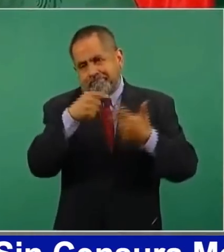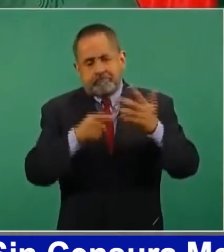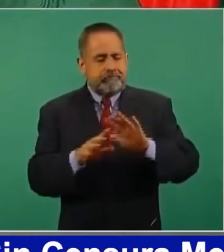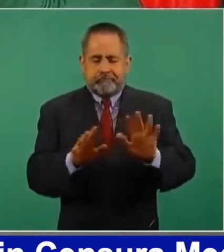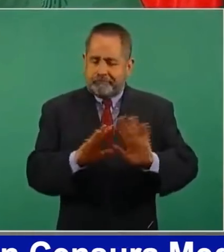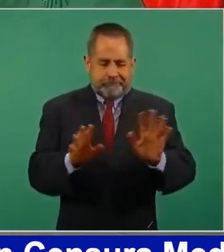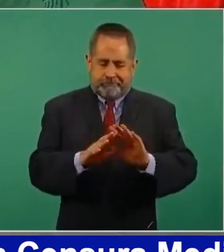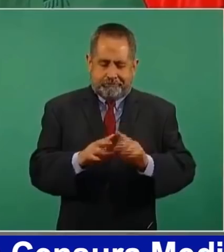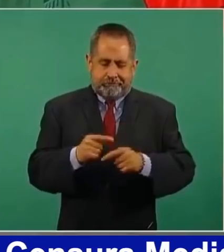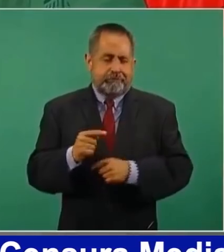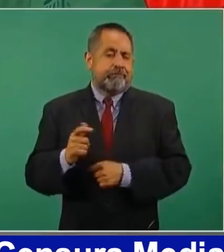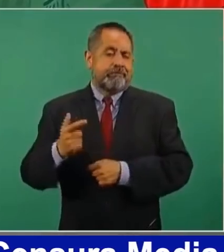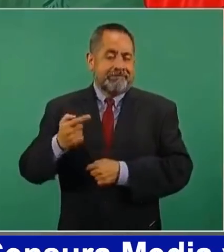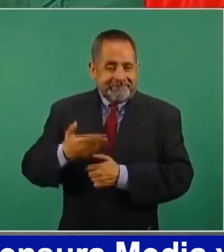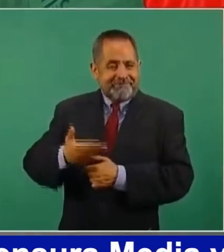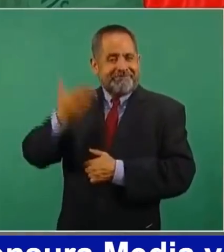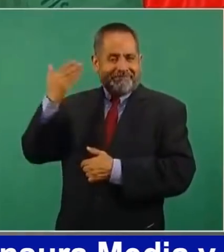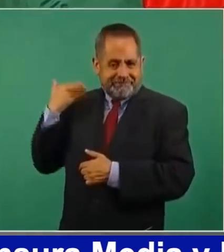Ya venía mal